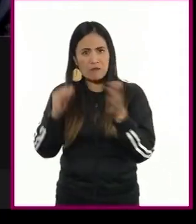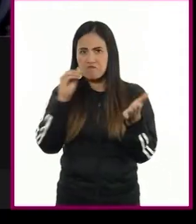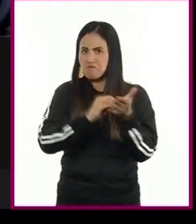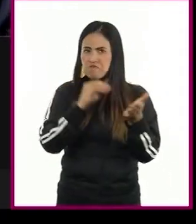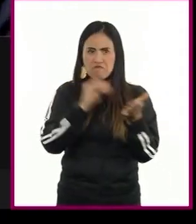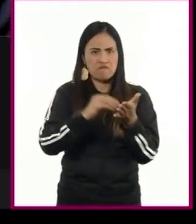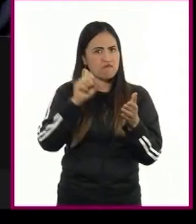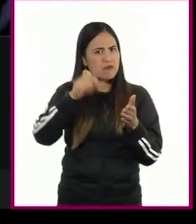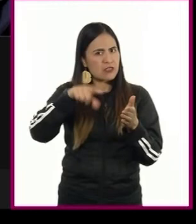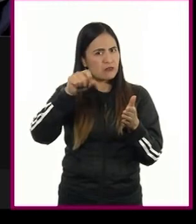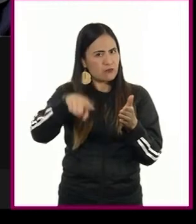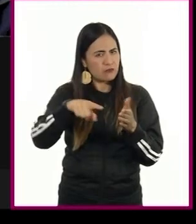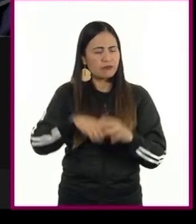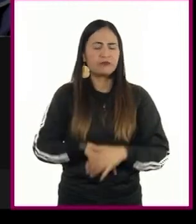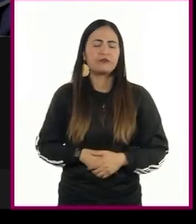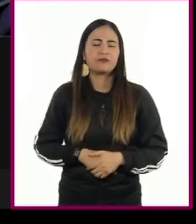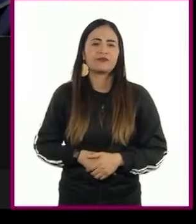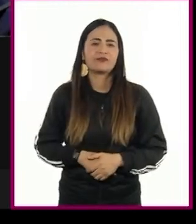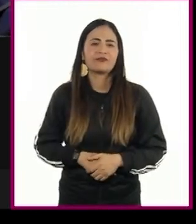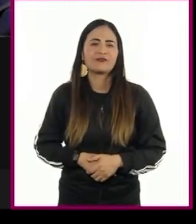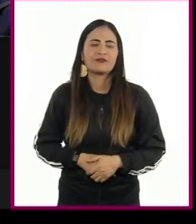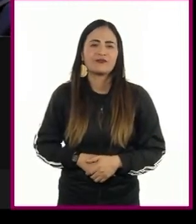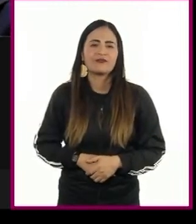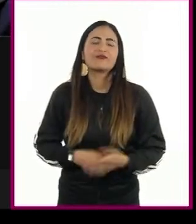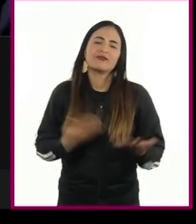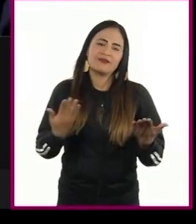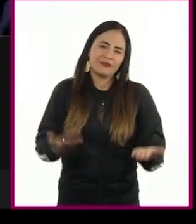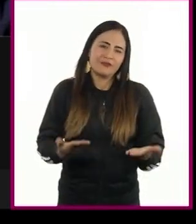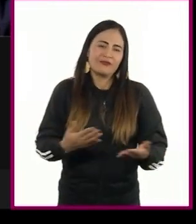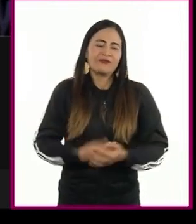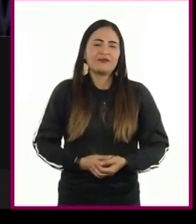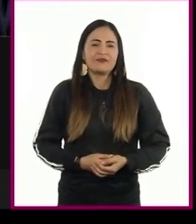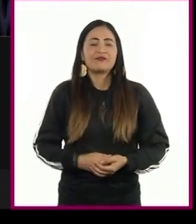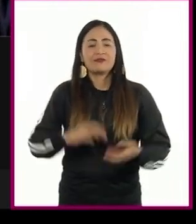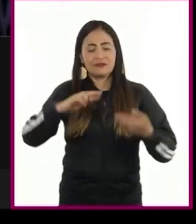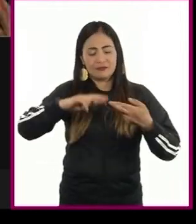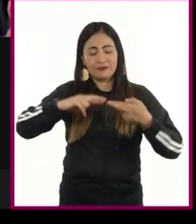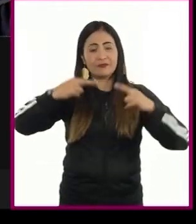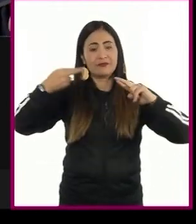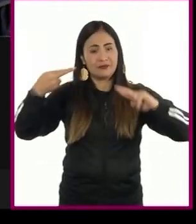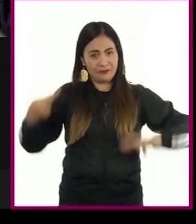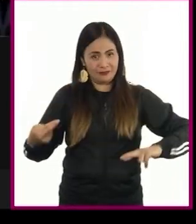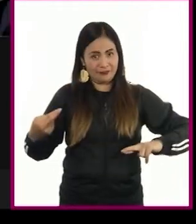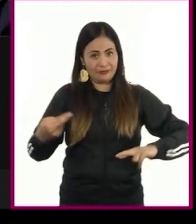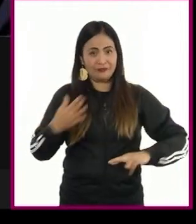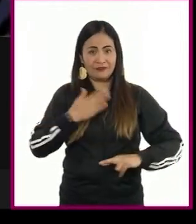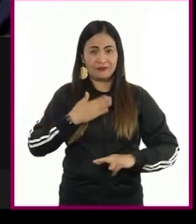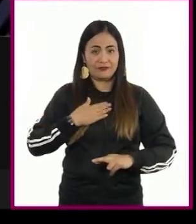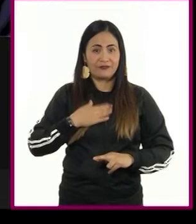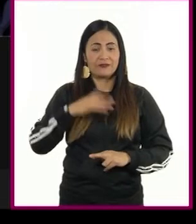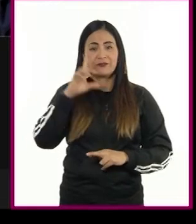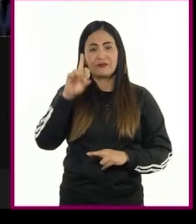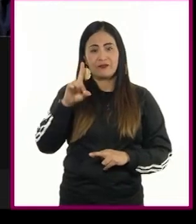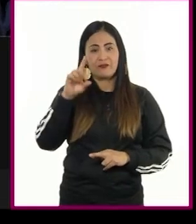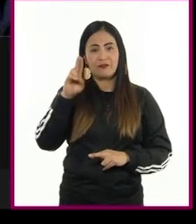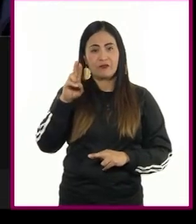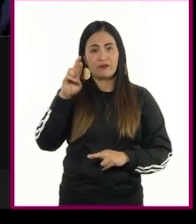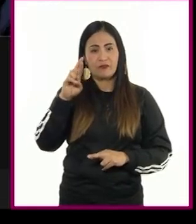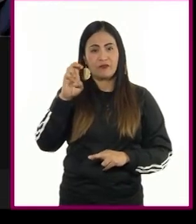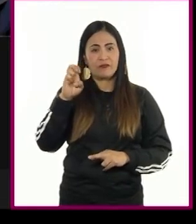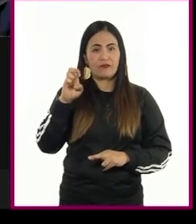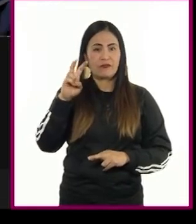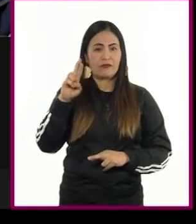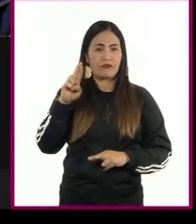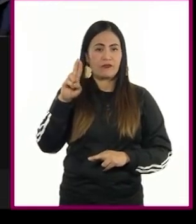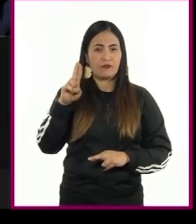constantes. Ahora que lo menciona, maestro Felipe, la relación que me une a Durero, más que el contenido